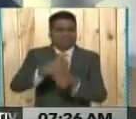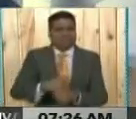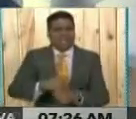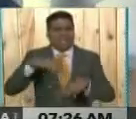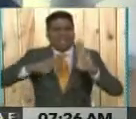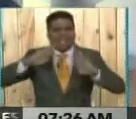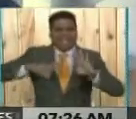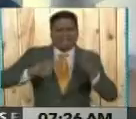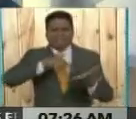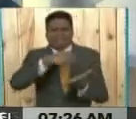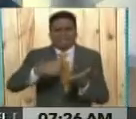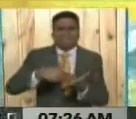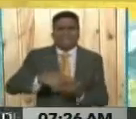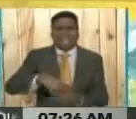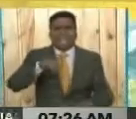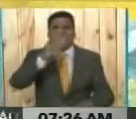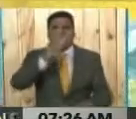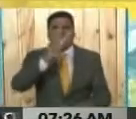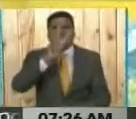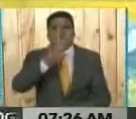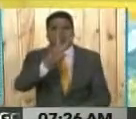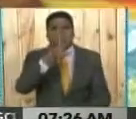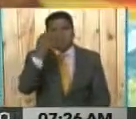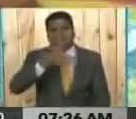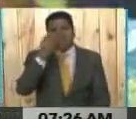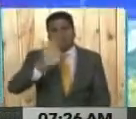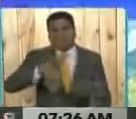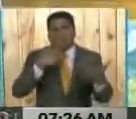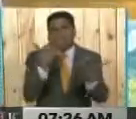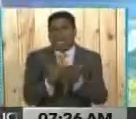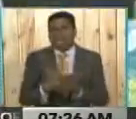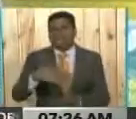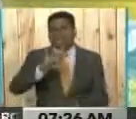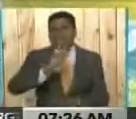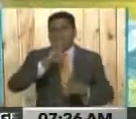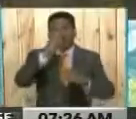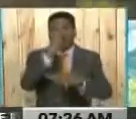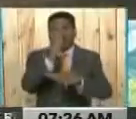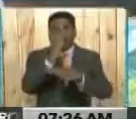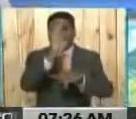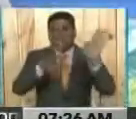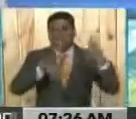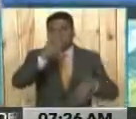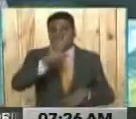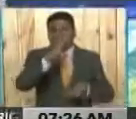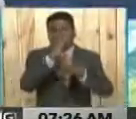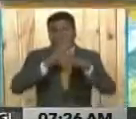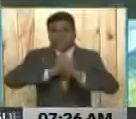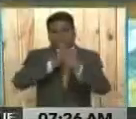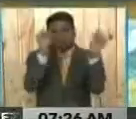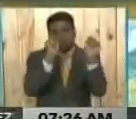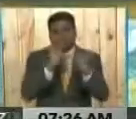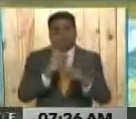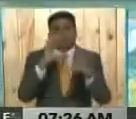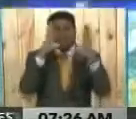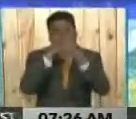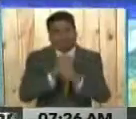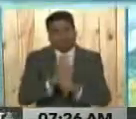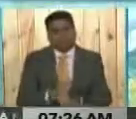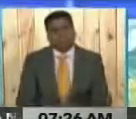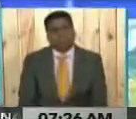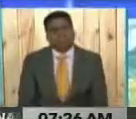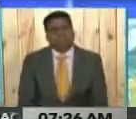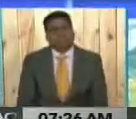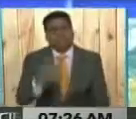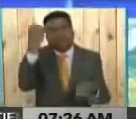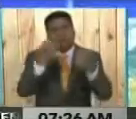partir de las 5 de la tarde hasta las 12 de la noche. ¿Qué hay o qué tiene el Ministerio de la Cultura preparado para este último ya